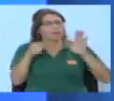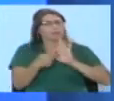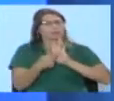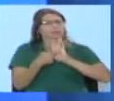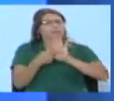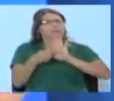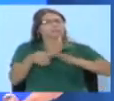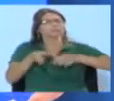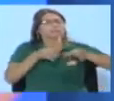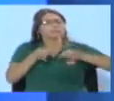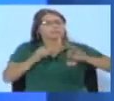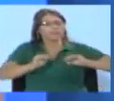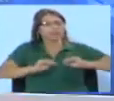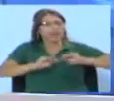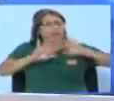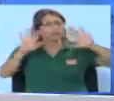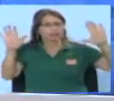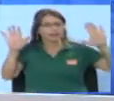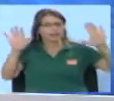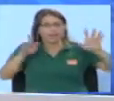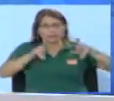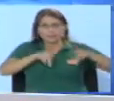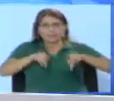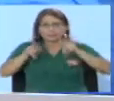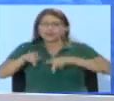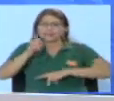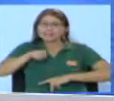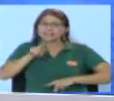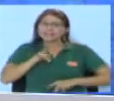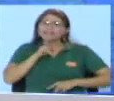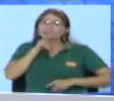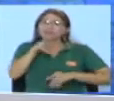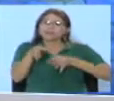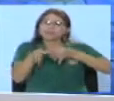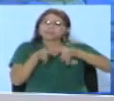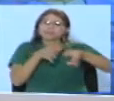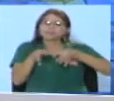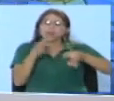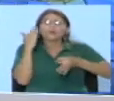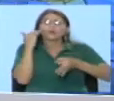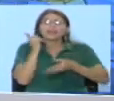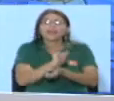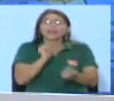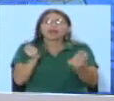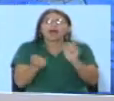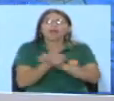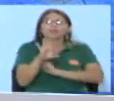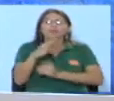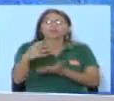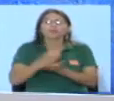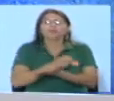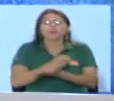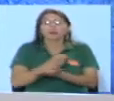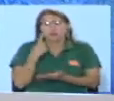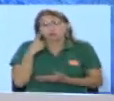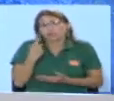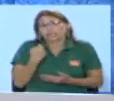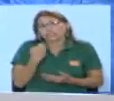¿verdad? De que se le explique a las personas realmente qué es este cambio. ¿Verdad? Porque yo puedo entenderlo si